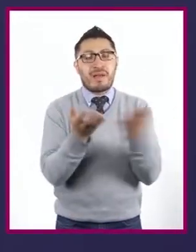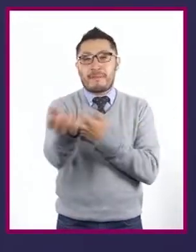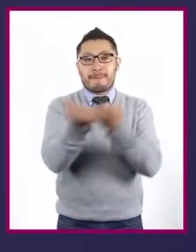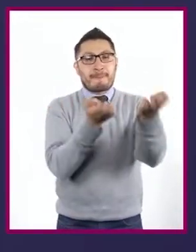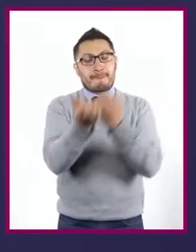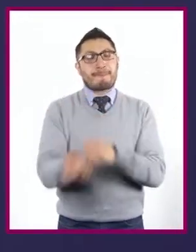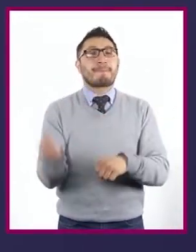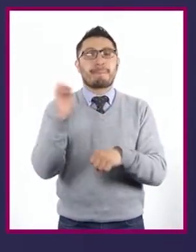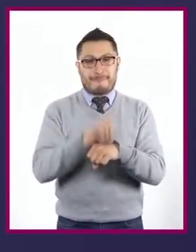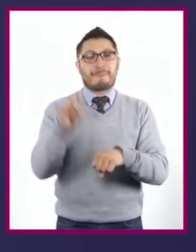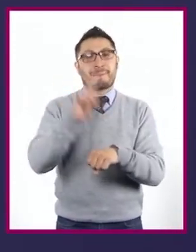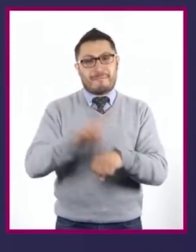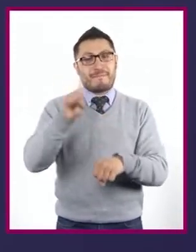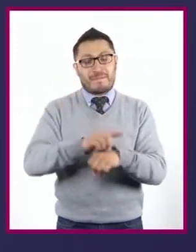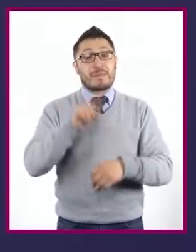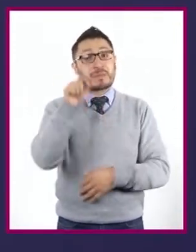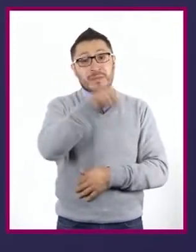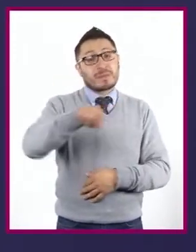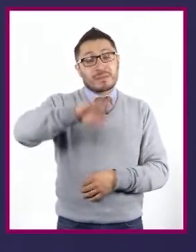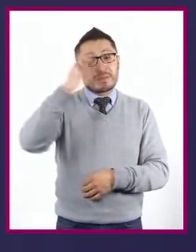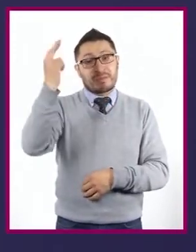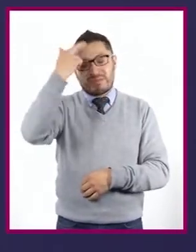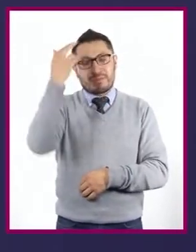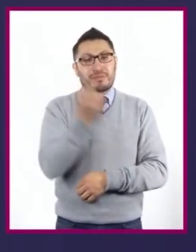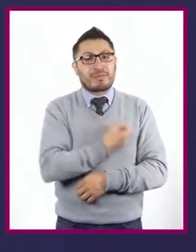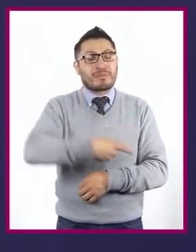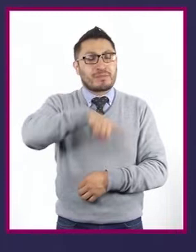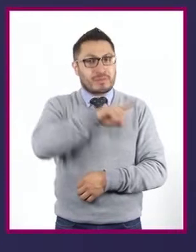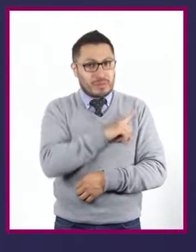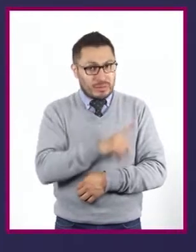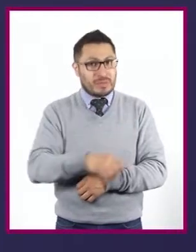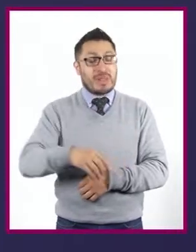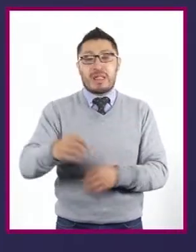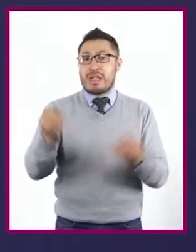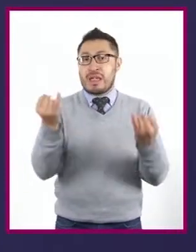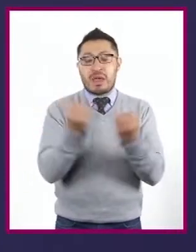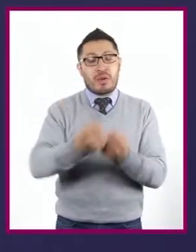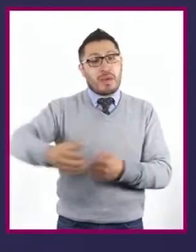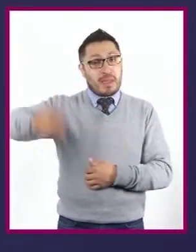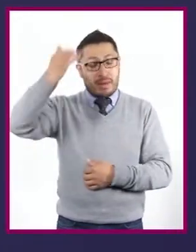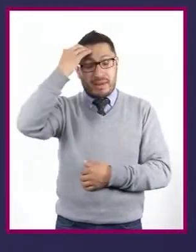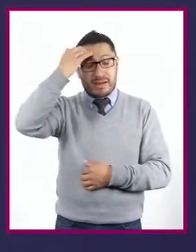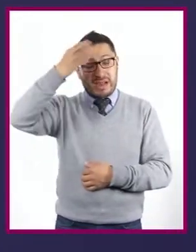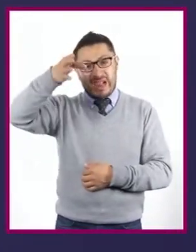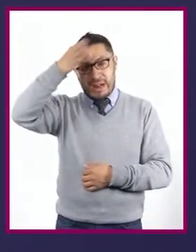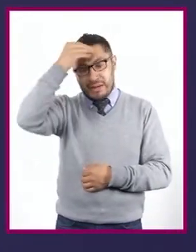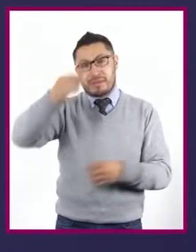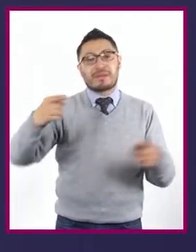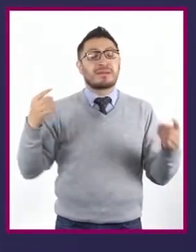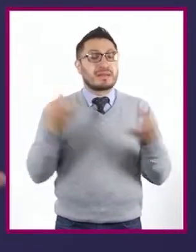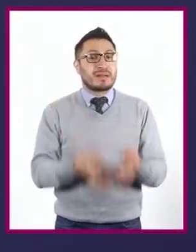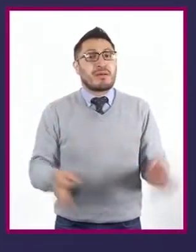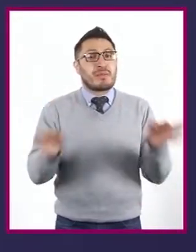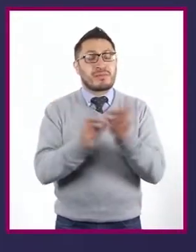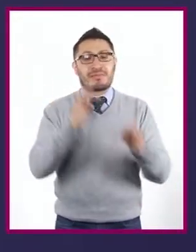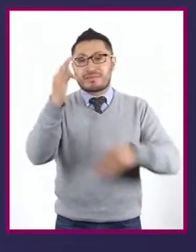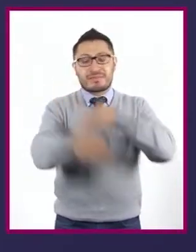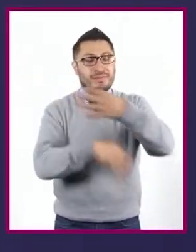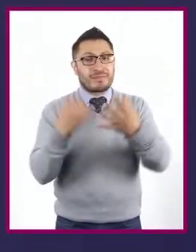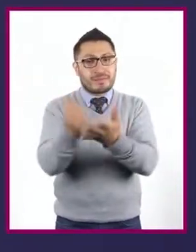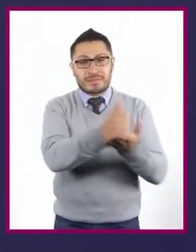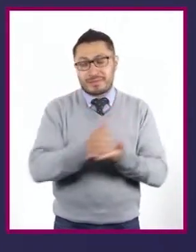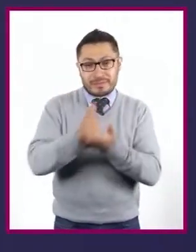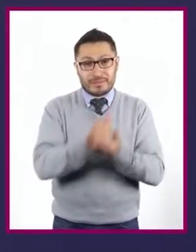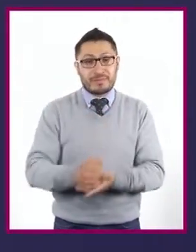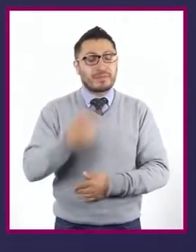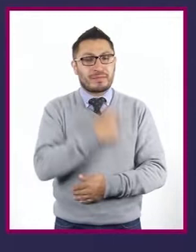física diariamente. Recuerden que la salud, como el conocimiento, es una tarea con la que colaboramos todos. Tengo el gusto de